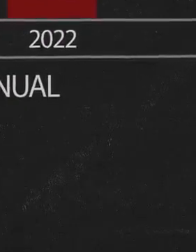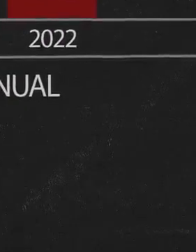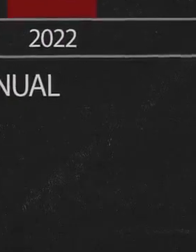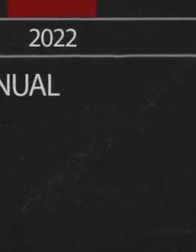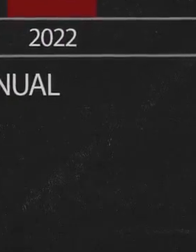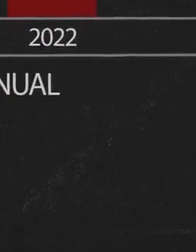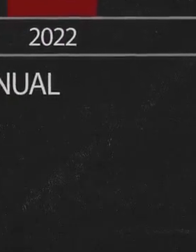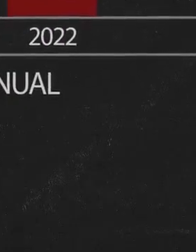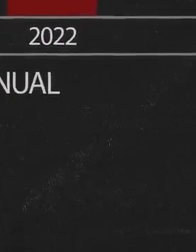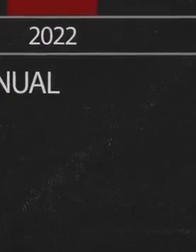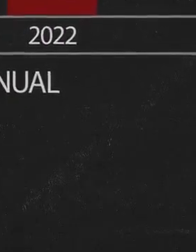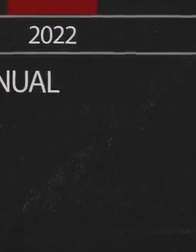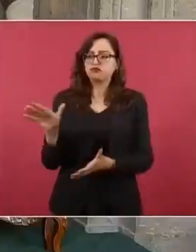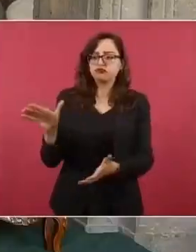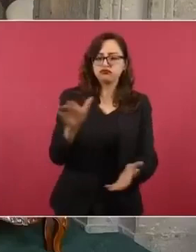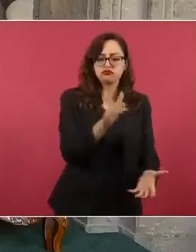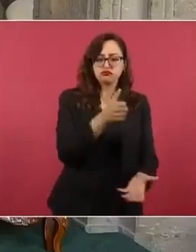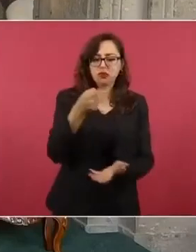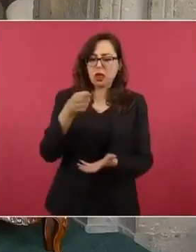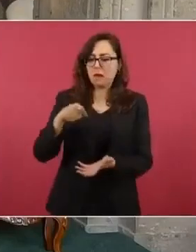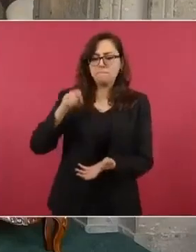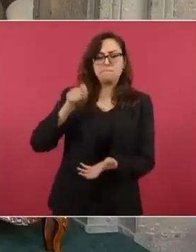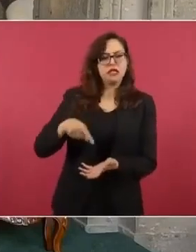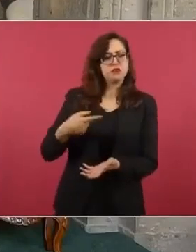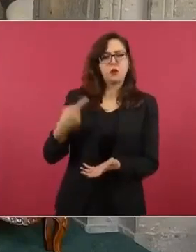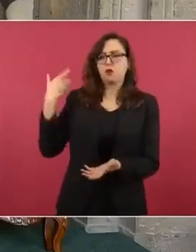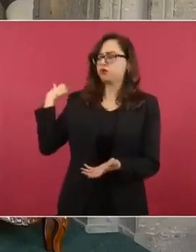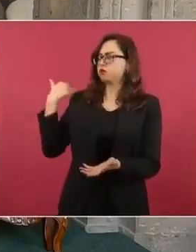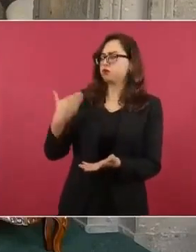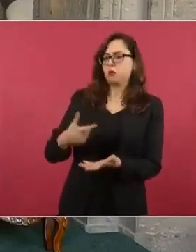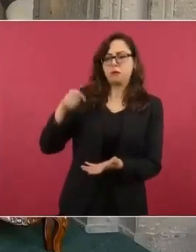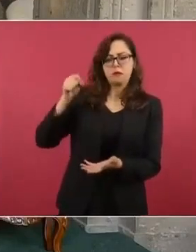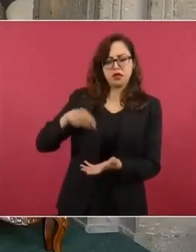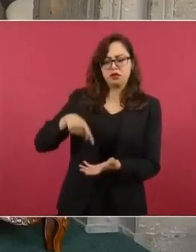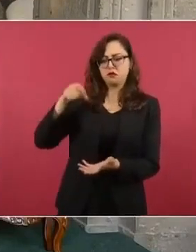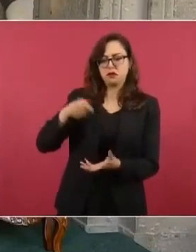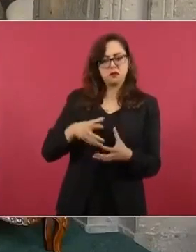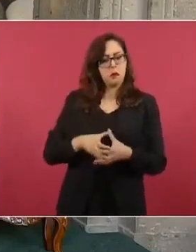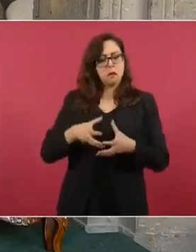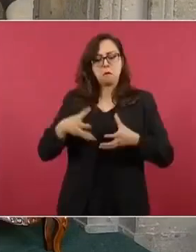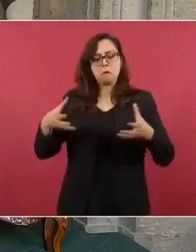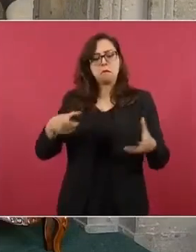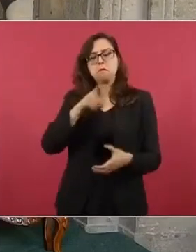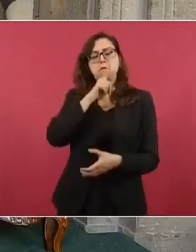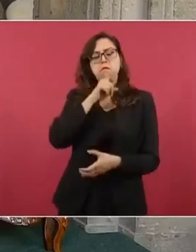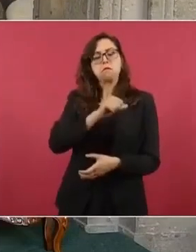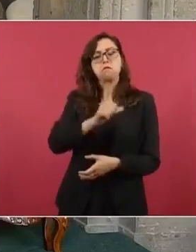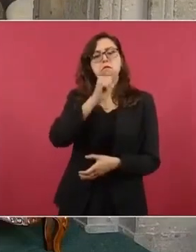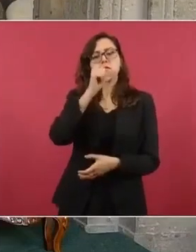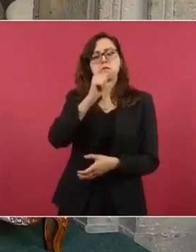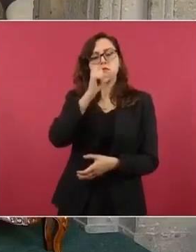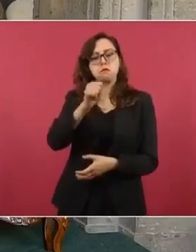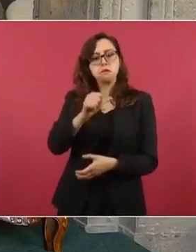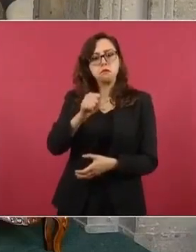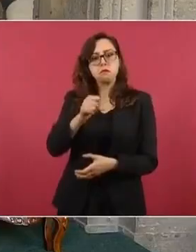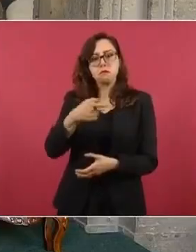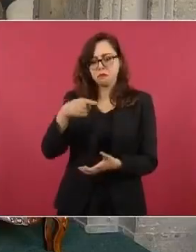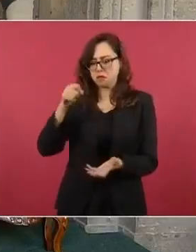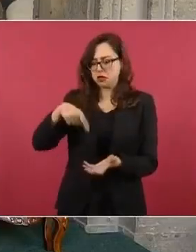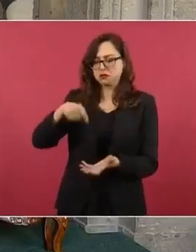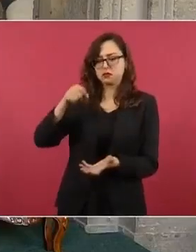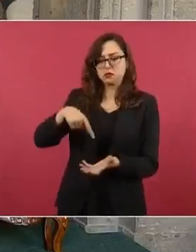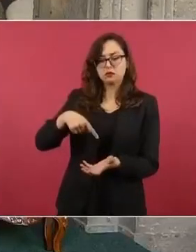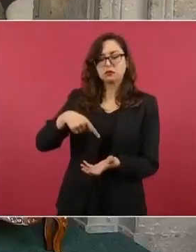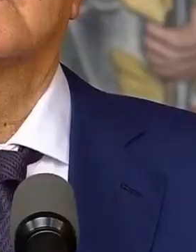precios es del doble hemos logrado aminorar la desigualdad y la